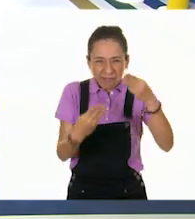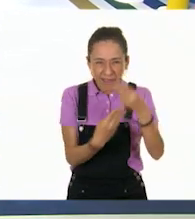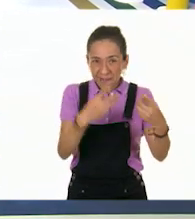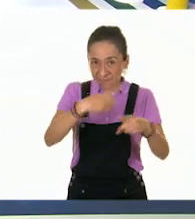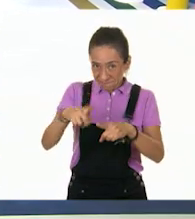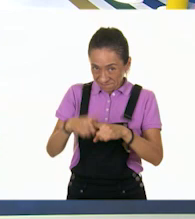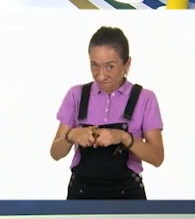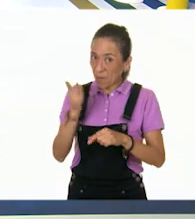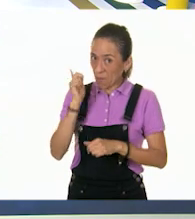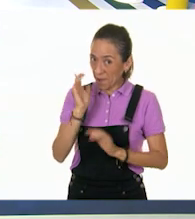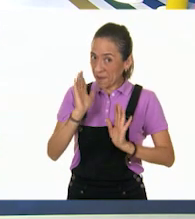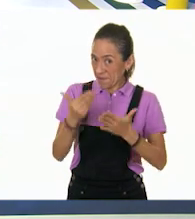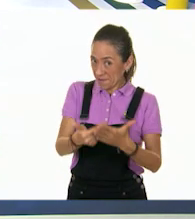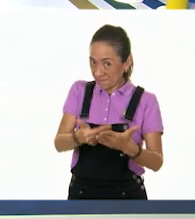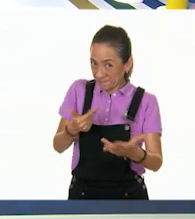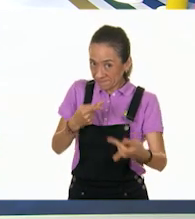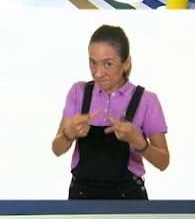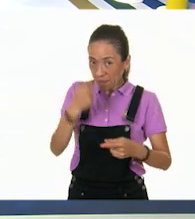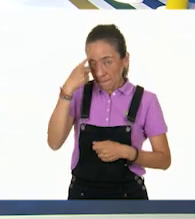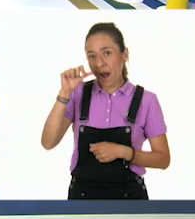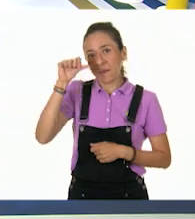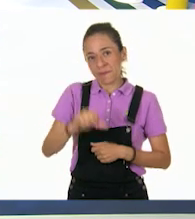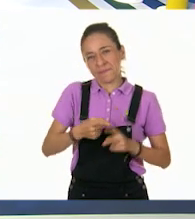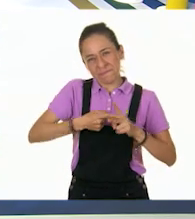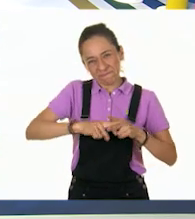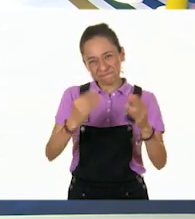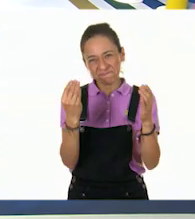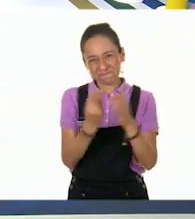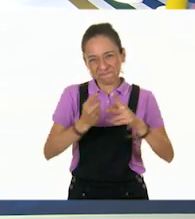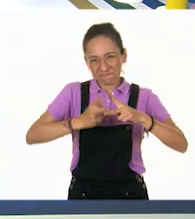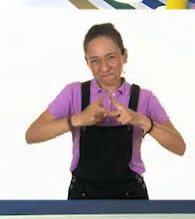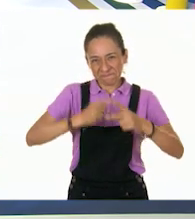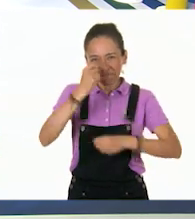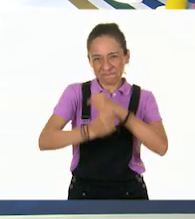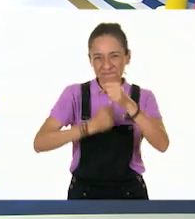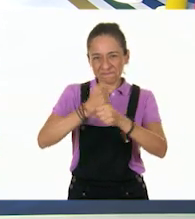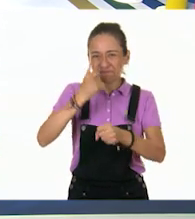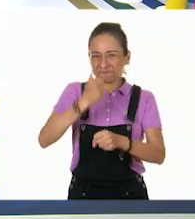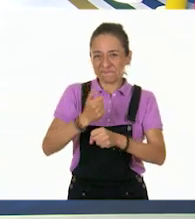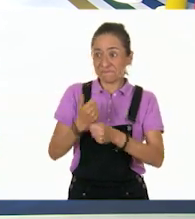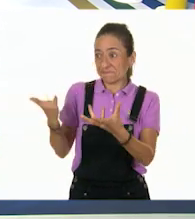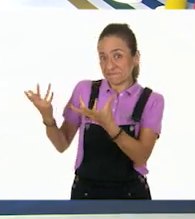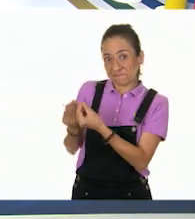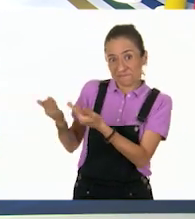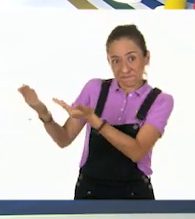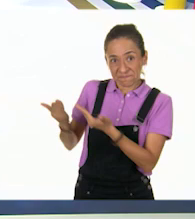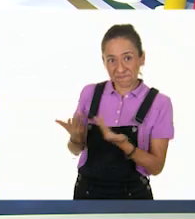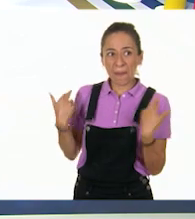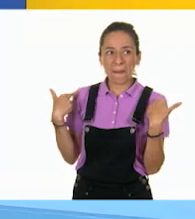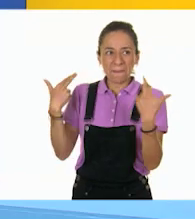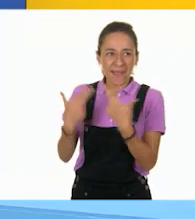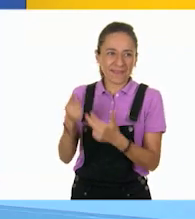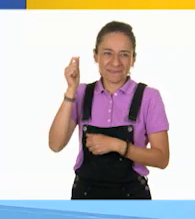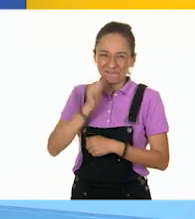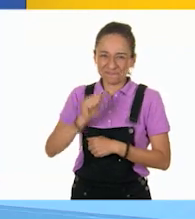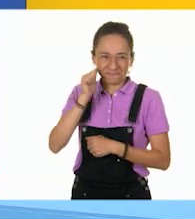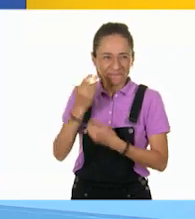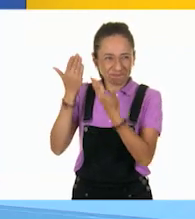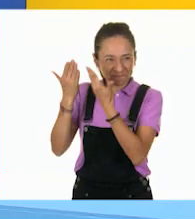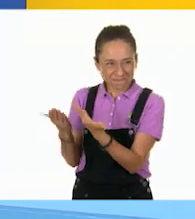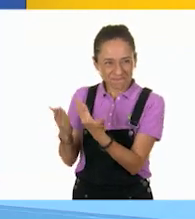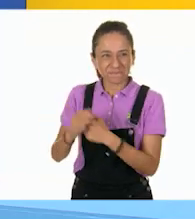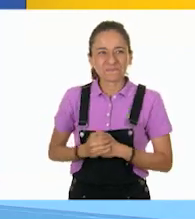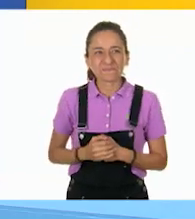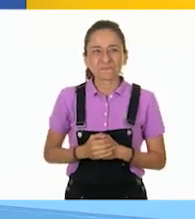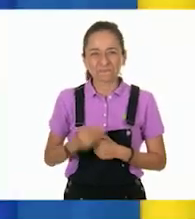sesión de matemáticas para sexto grado. Y para eso me acompaña, como siempre, la maestra Diana Florisa Cortés. Bienvenida, maestra. Muchas gracias,